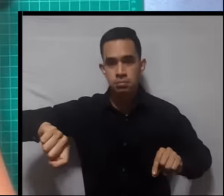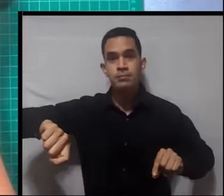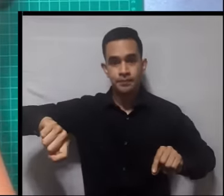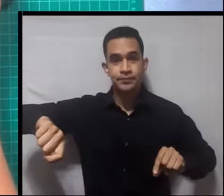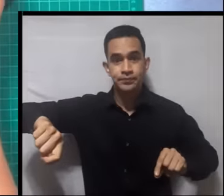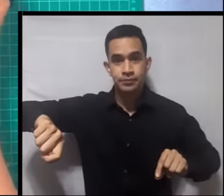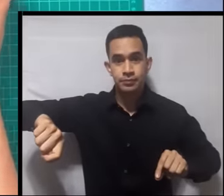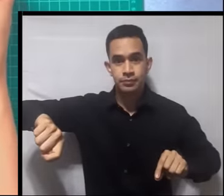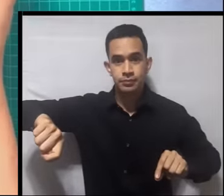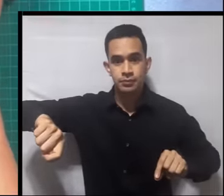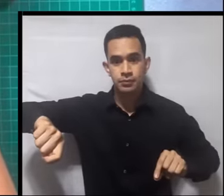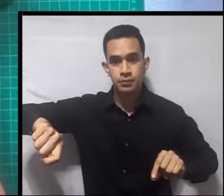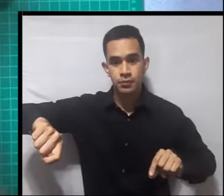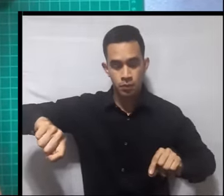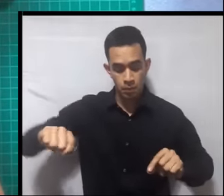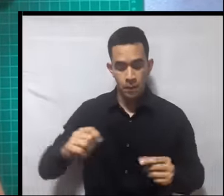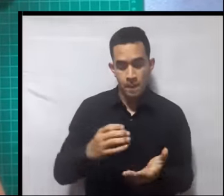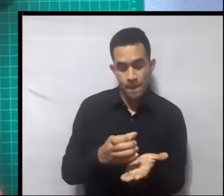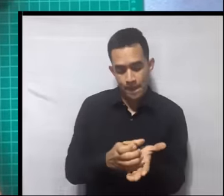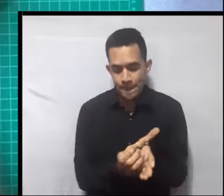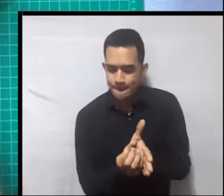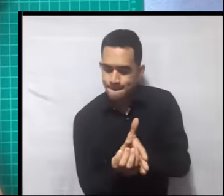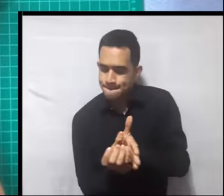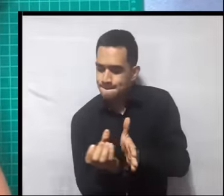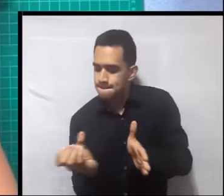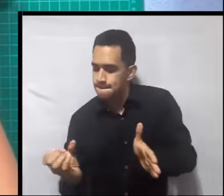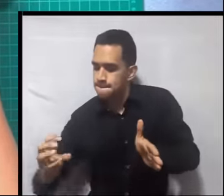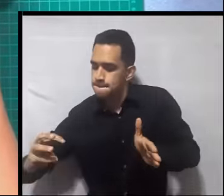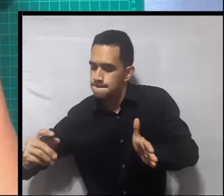Por el pico de la botella.